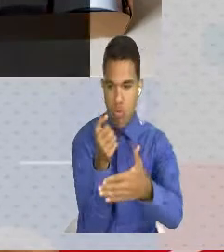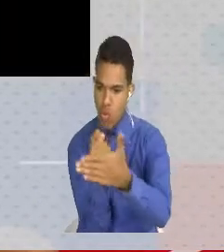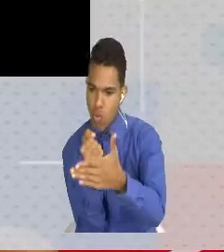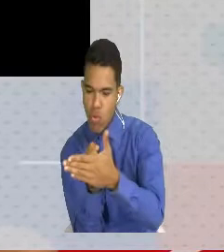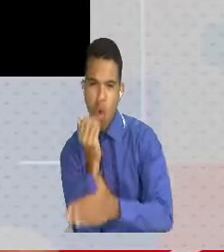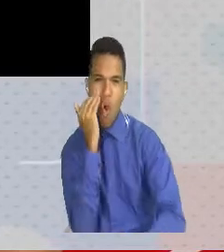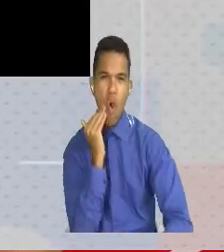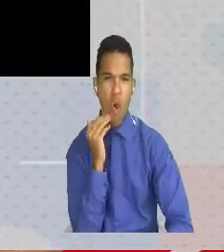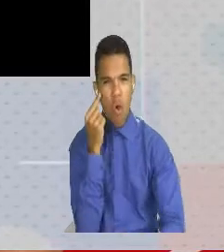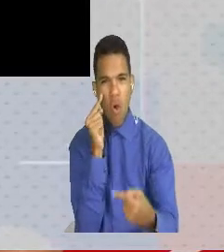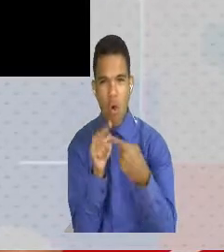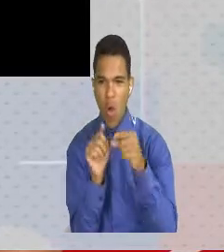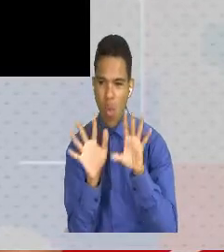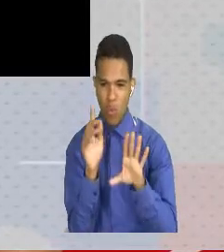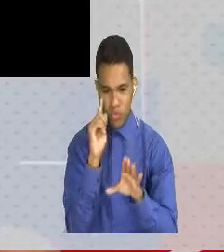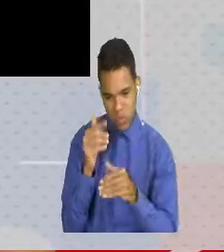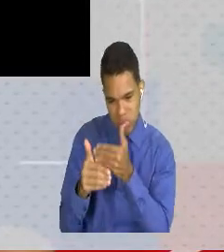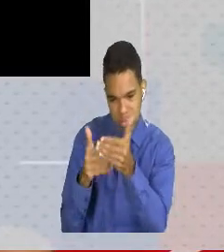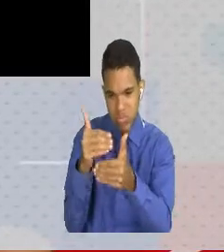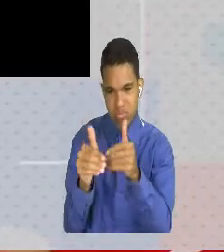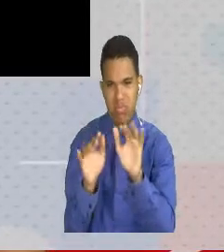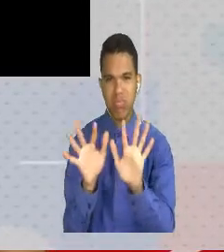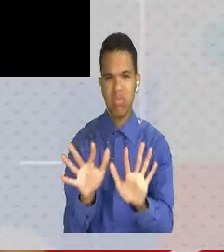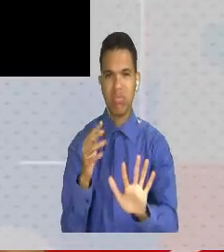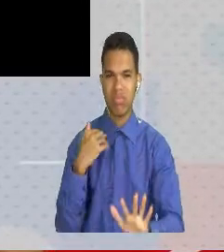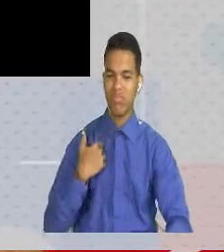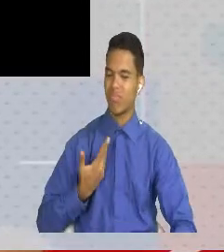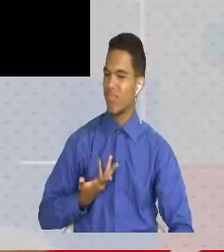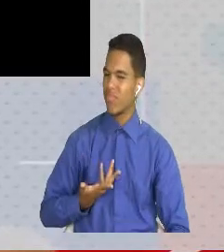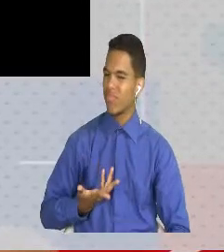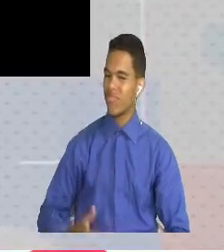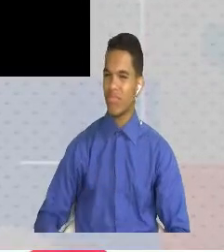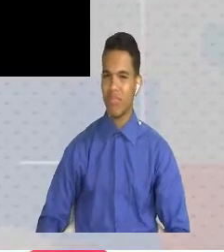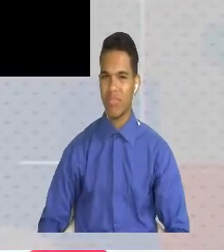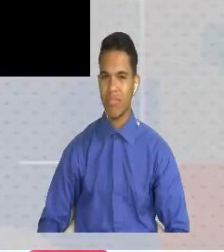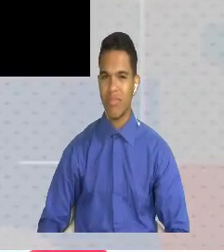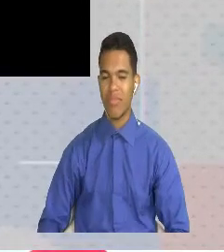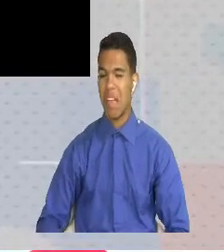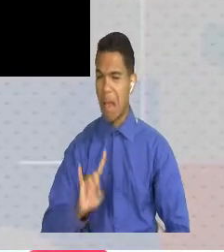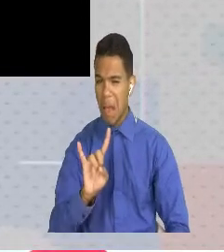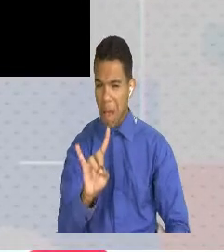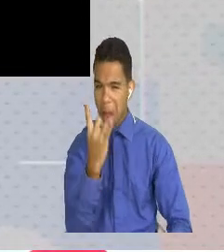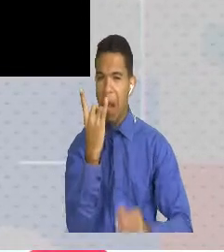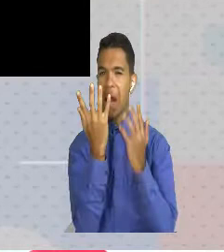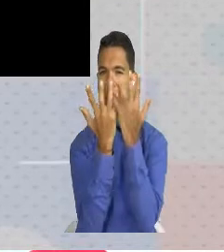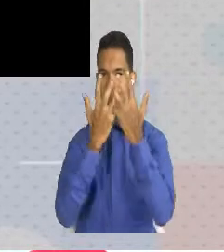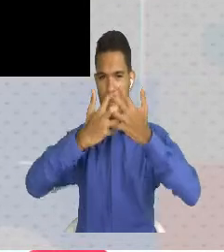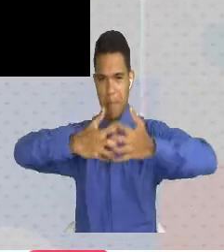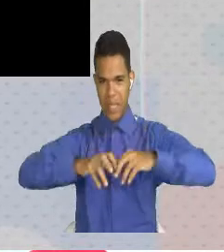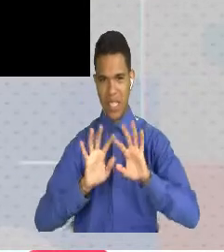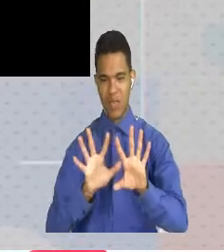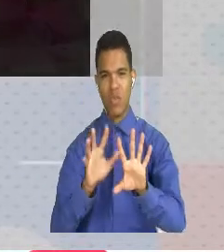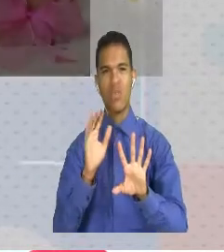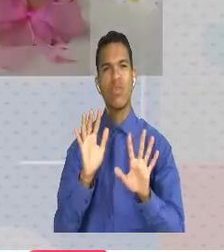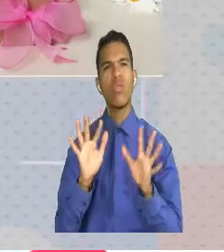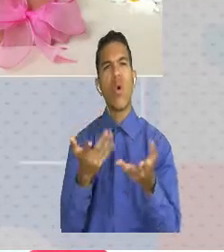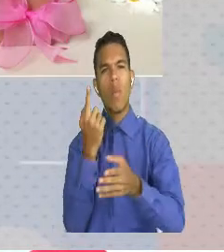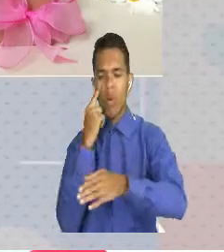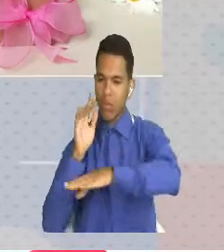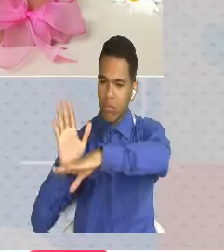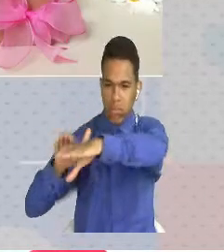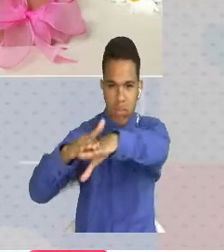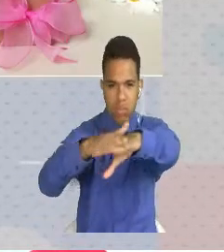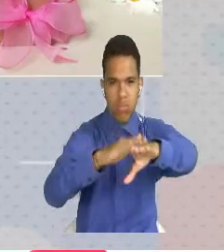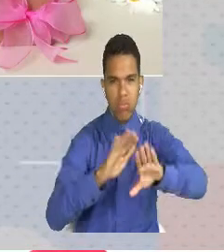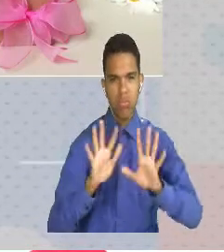que pueda ayudar a estos jóvenes que vienen ahí atrás. De pronto desde la empresa de ustedes, ¿cómo hacerle el llamado a estos jóvenes a que